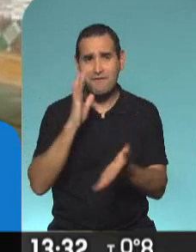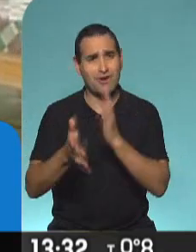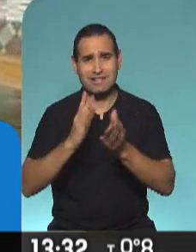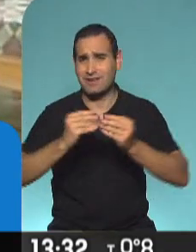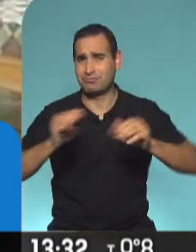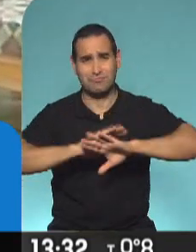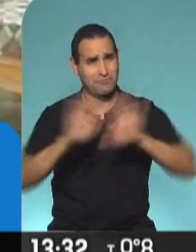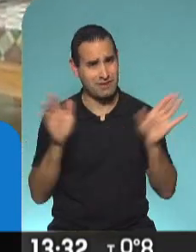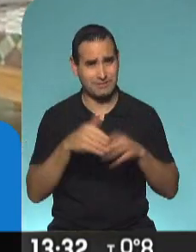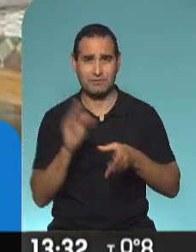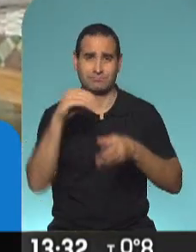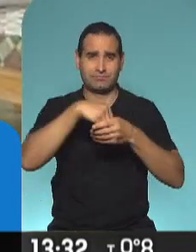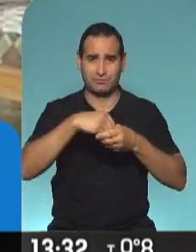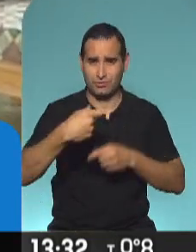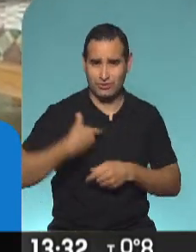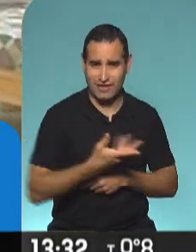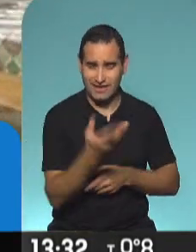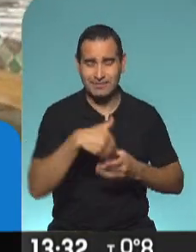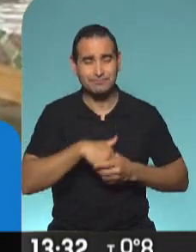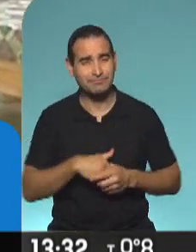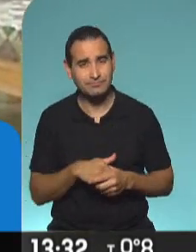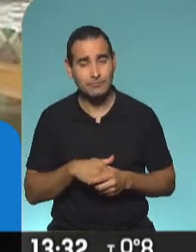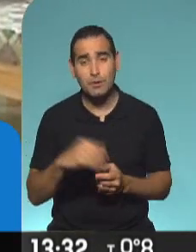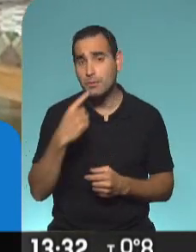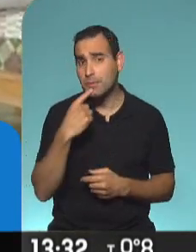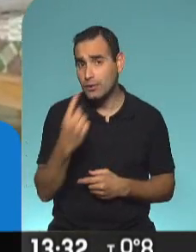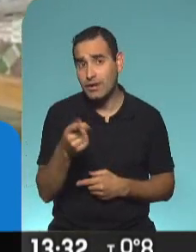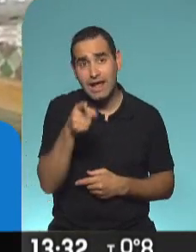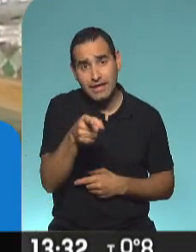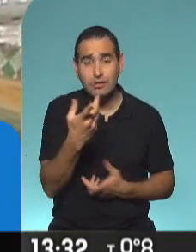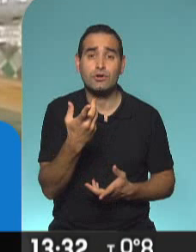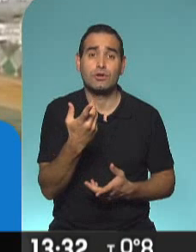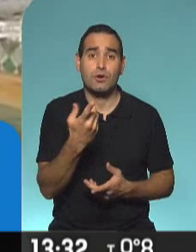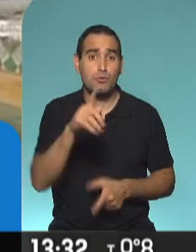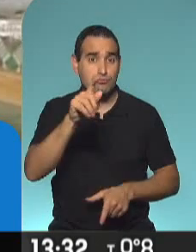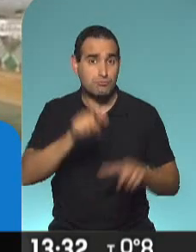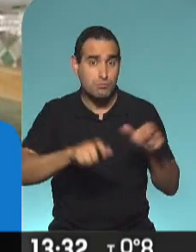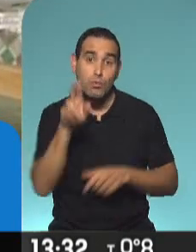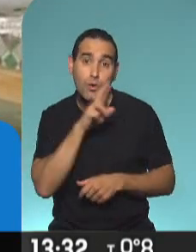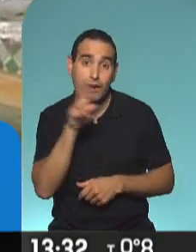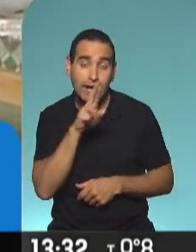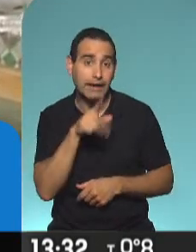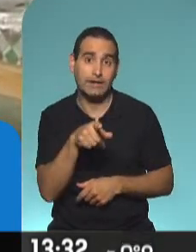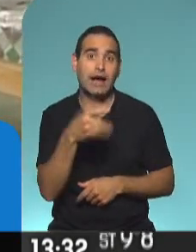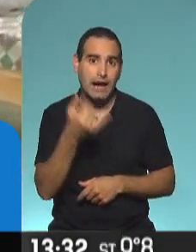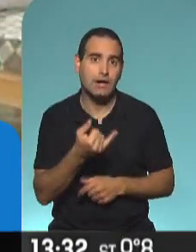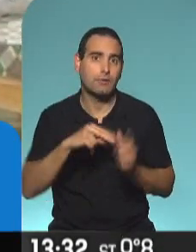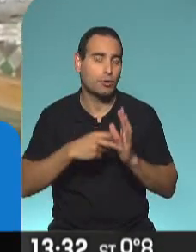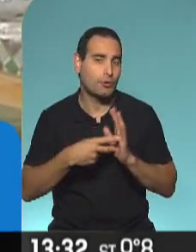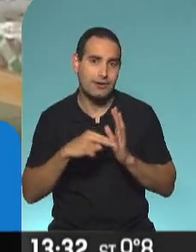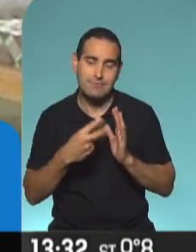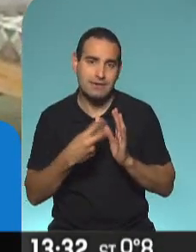poder reinsertarse. Ministra, entonces hay que aclarar que estos son casos potenciales, ¿no? Problemas que hay, muchos son problemas